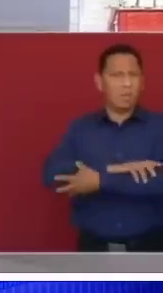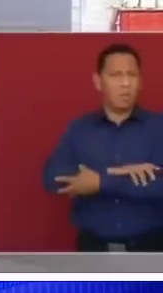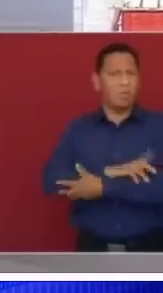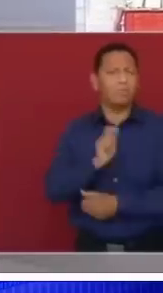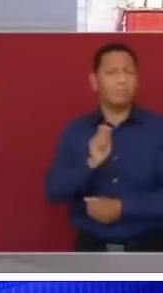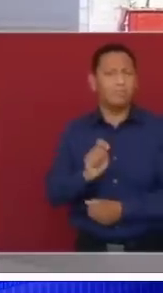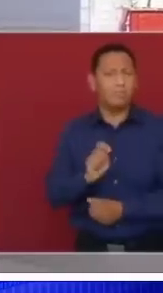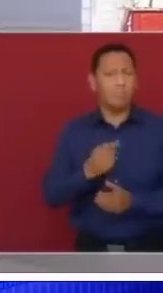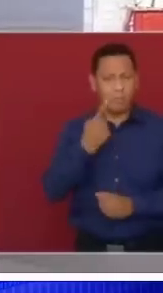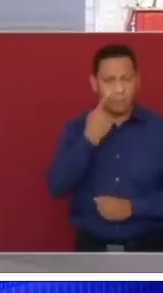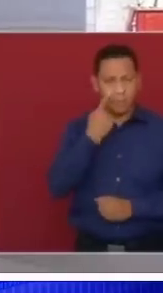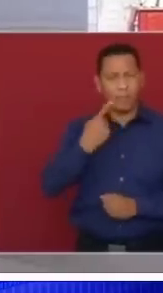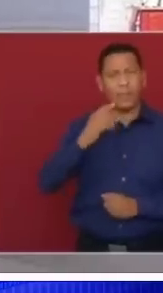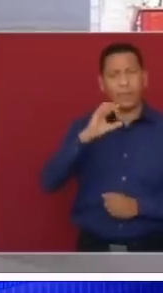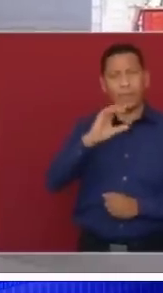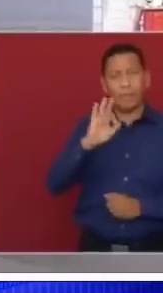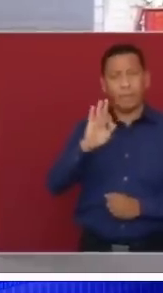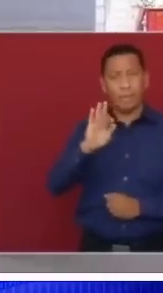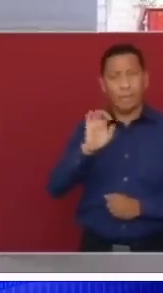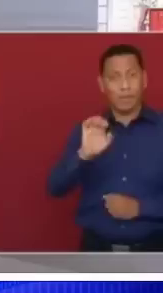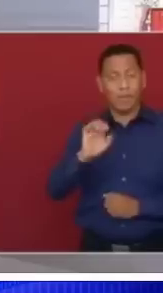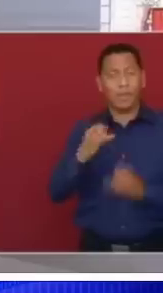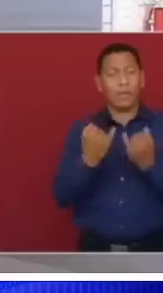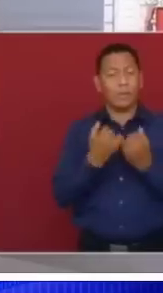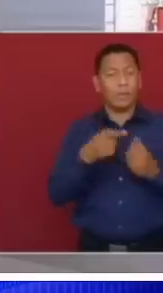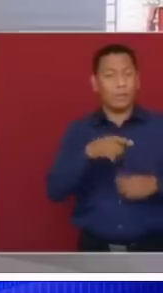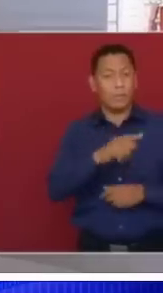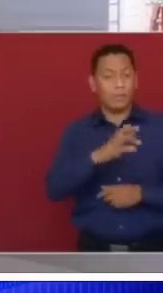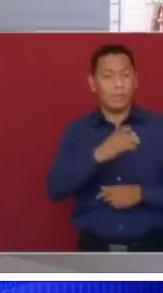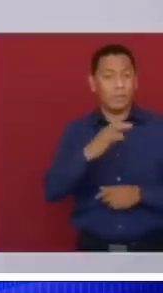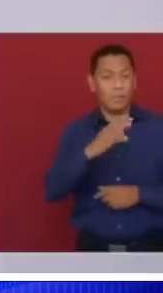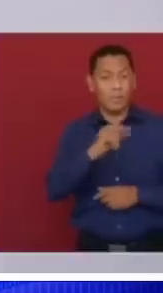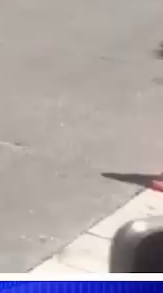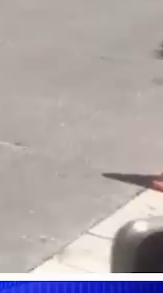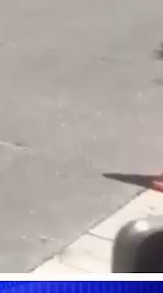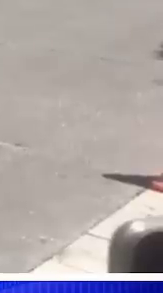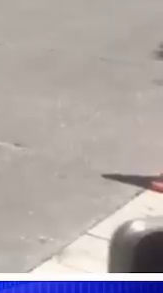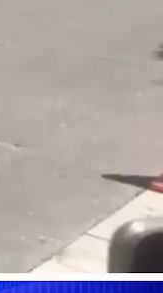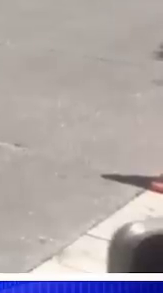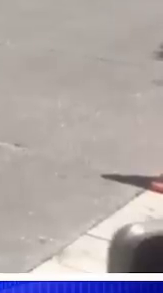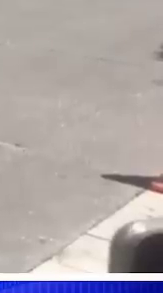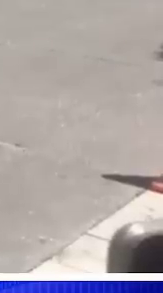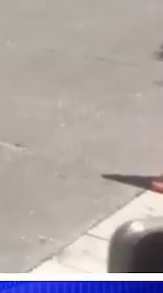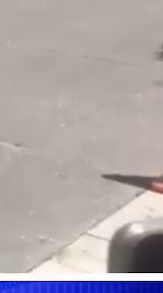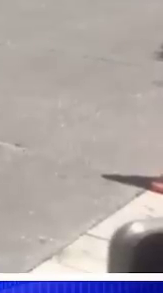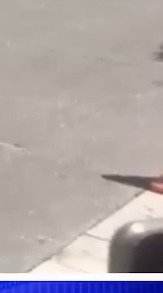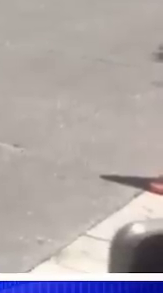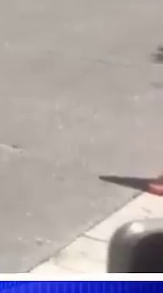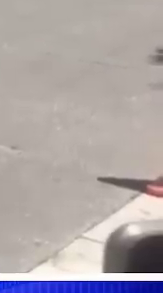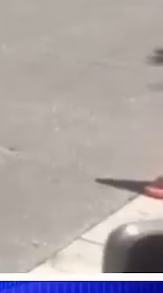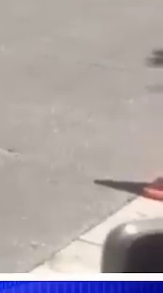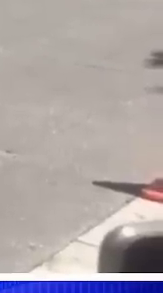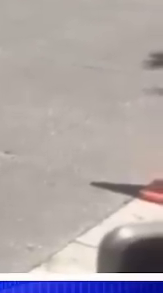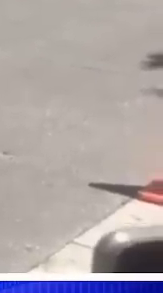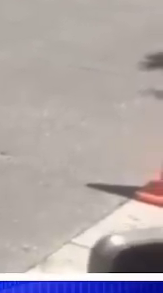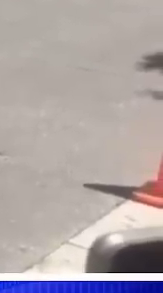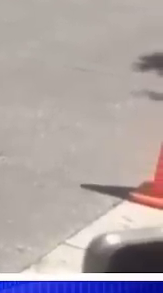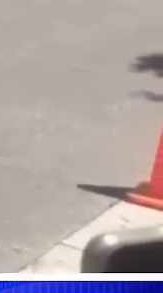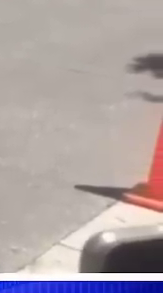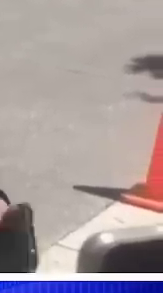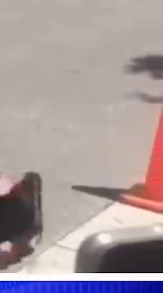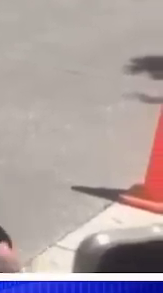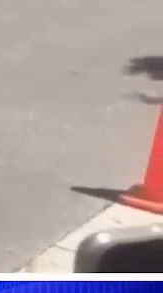obviamente ellos argumentan las empresas que habría un monopolio y la verdad es que si de pemex y cf para importar el gas